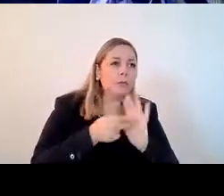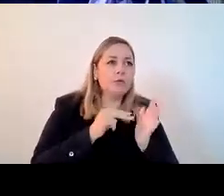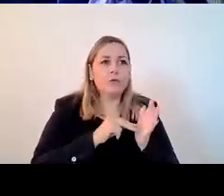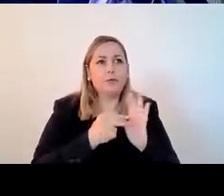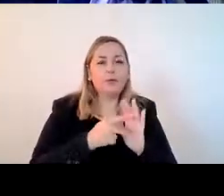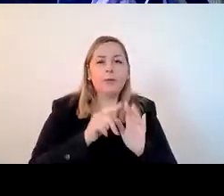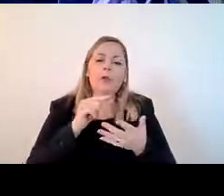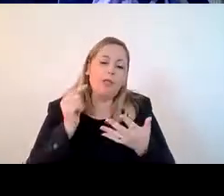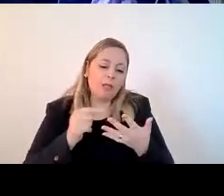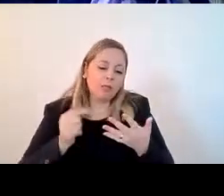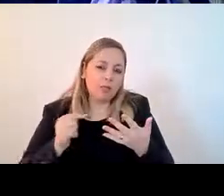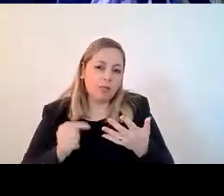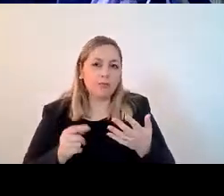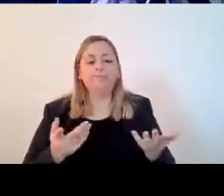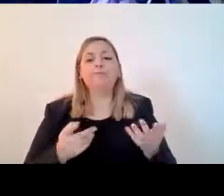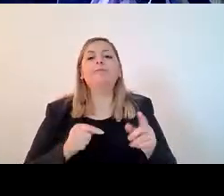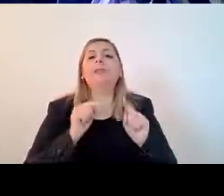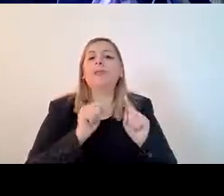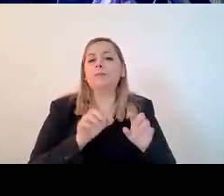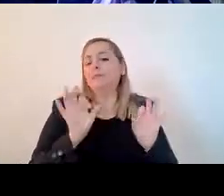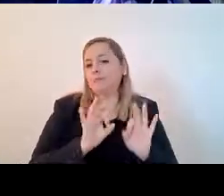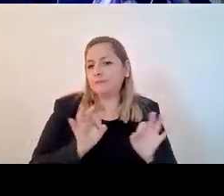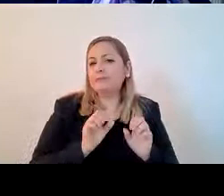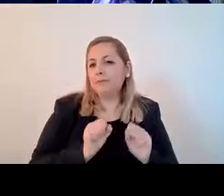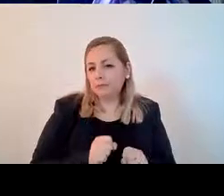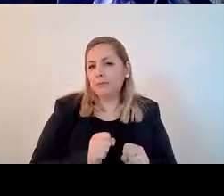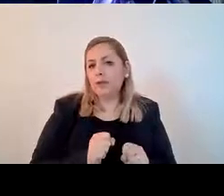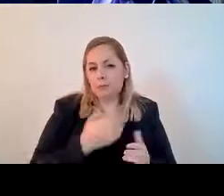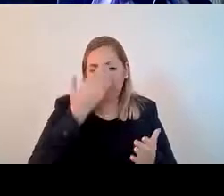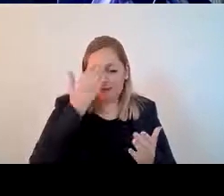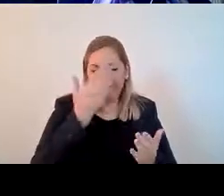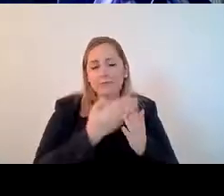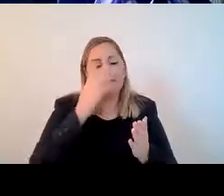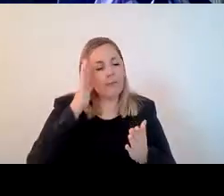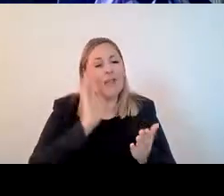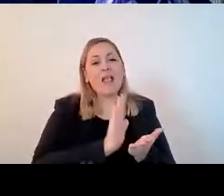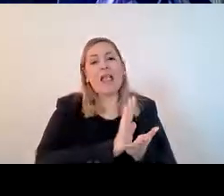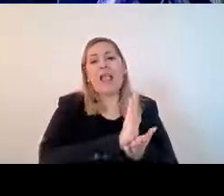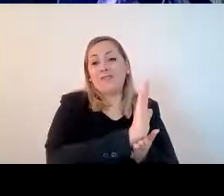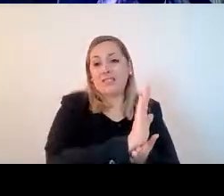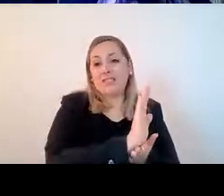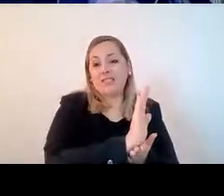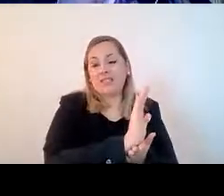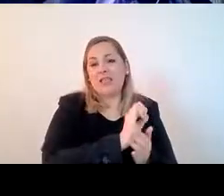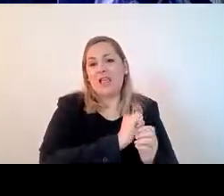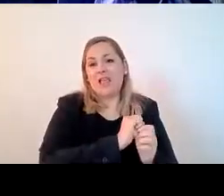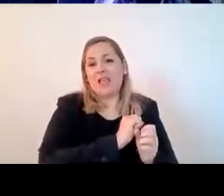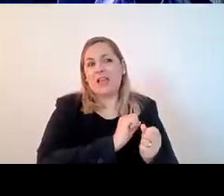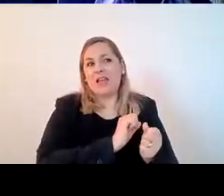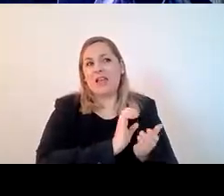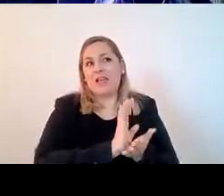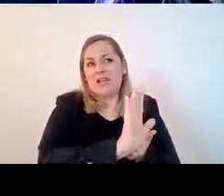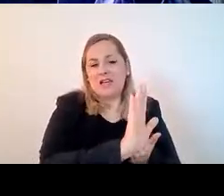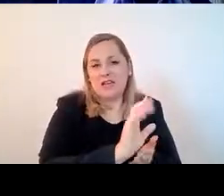esto? Entonces, es la manera como uno los encara para evitar el rechazo, porque el hacer conciencia de